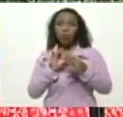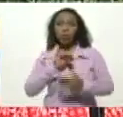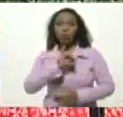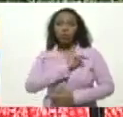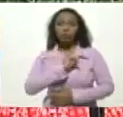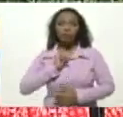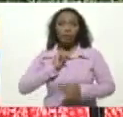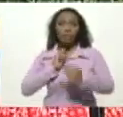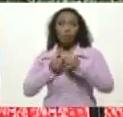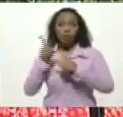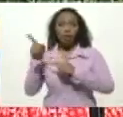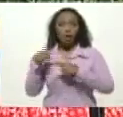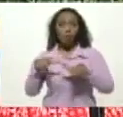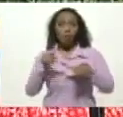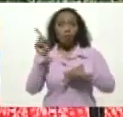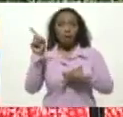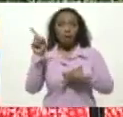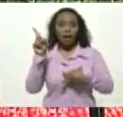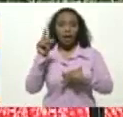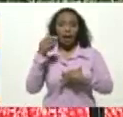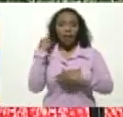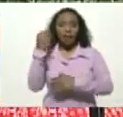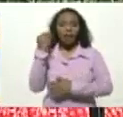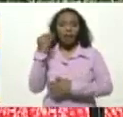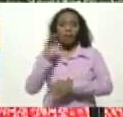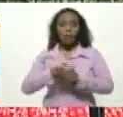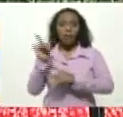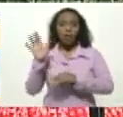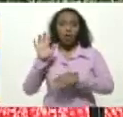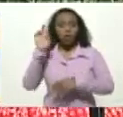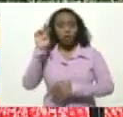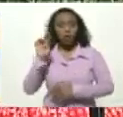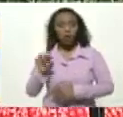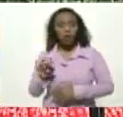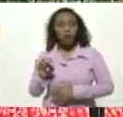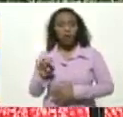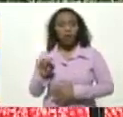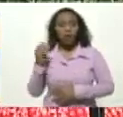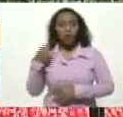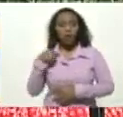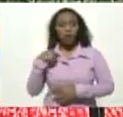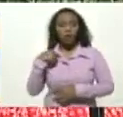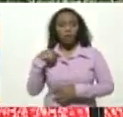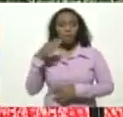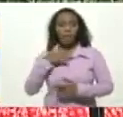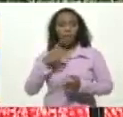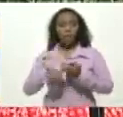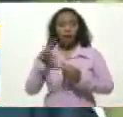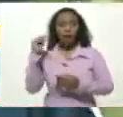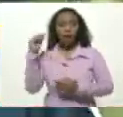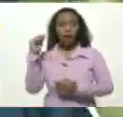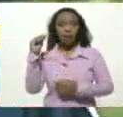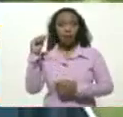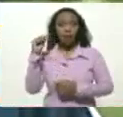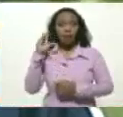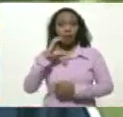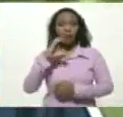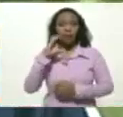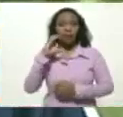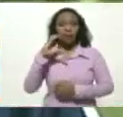identificado con esa región de Italia, porque a mí me toca eso todos los días. Cada vez que Silia habla, decir,